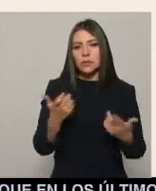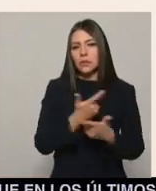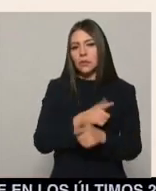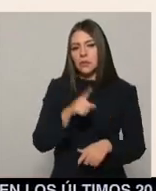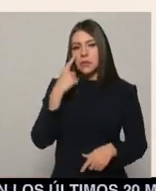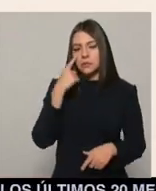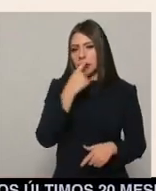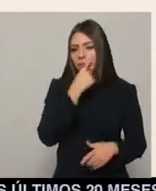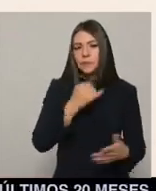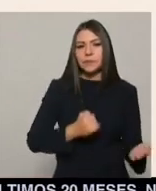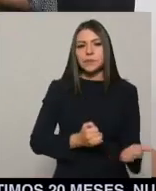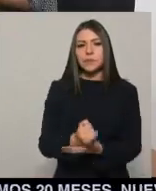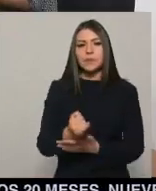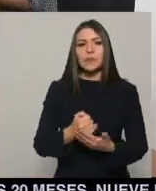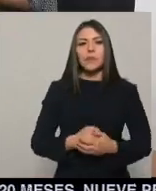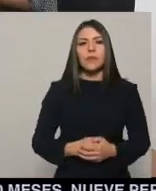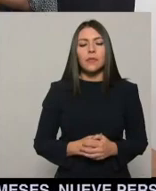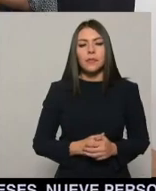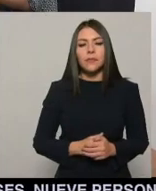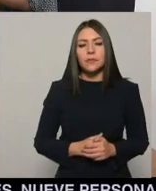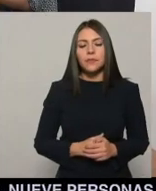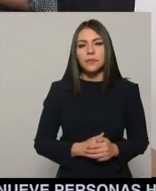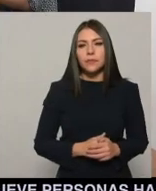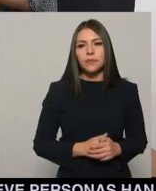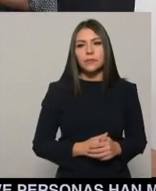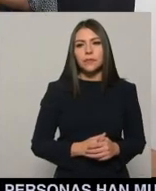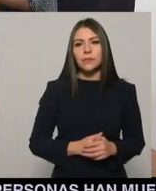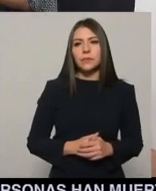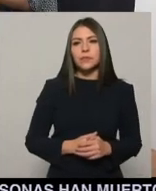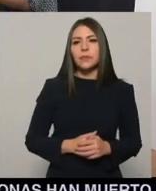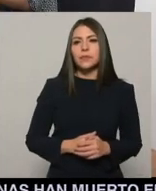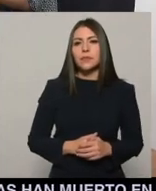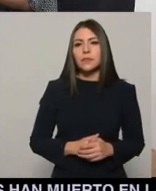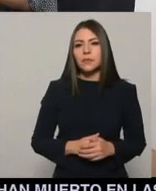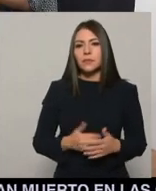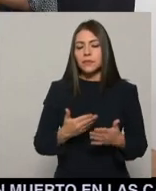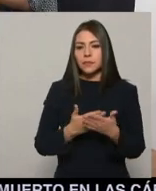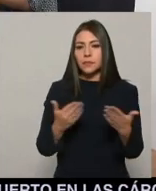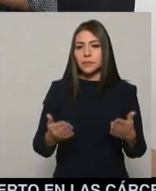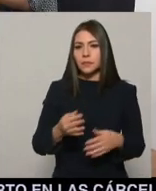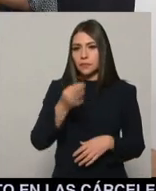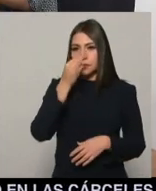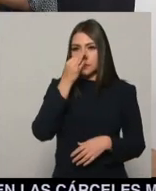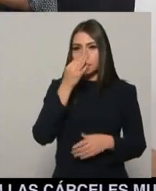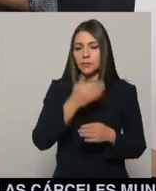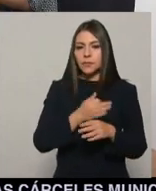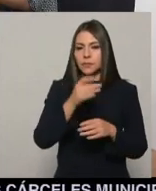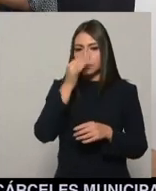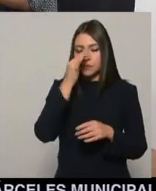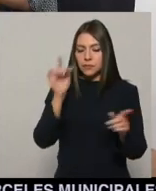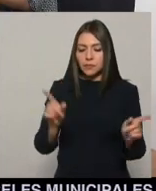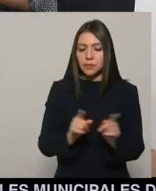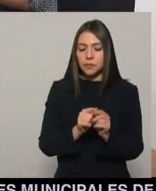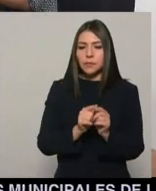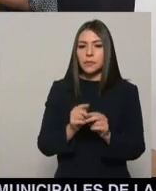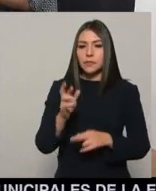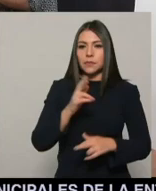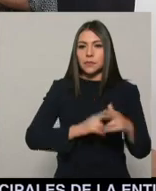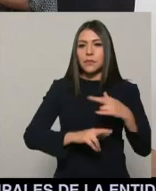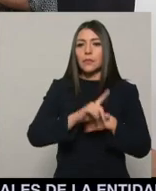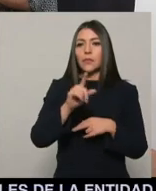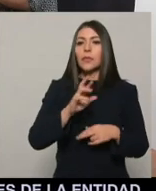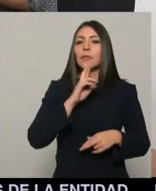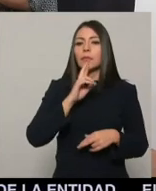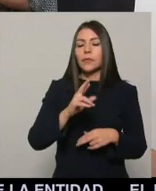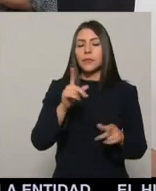ellos... Bueno, ¿qué esperan ustedes ahora del secretario de Cultura? ¿Qué te parece si nos quedamos hasta aquí? Porque vamos a hacer una pausa y la respuesta,